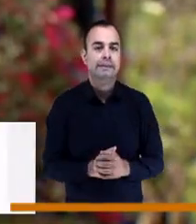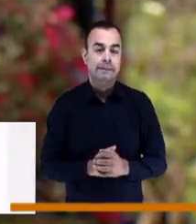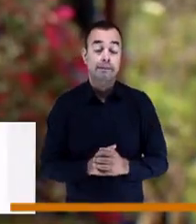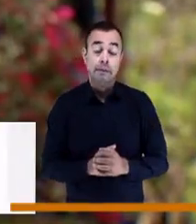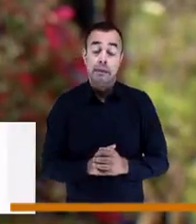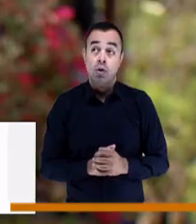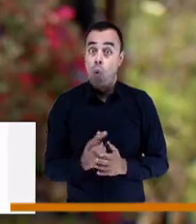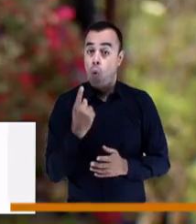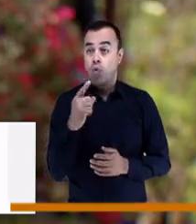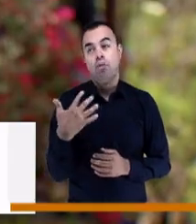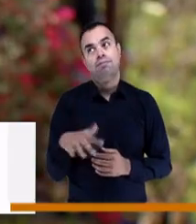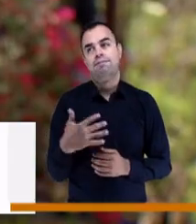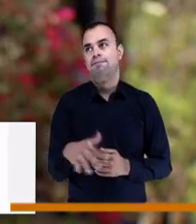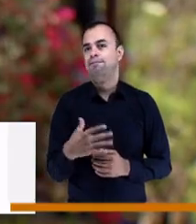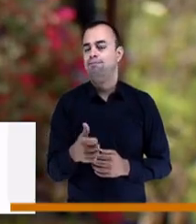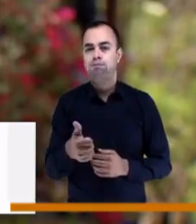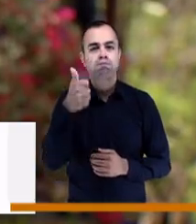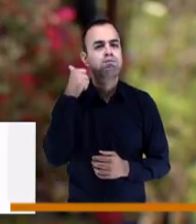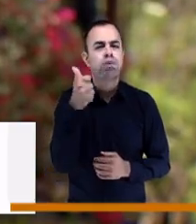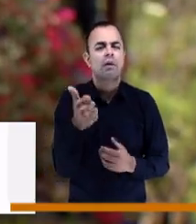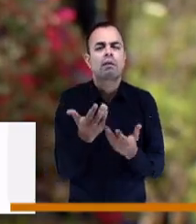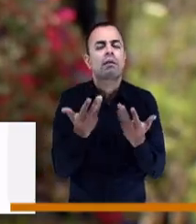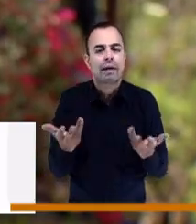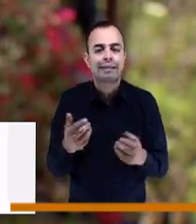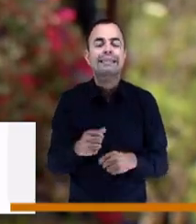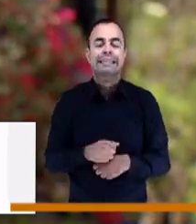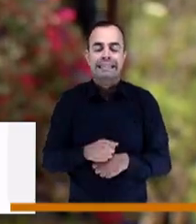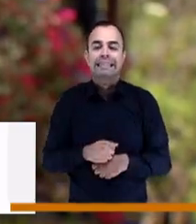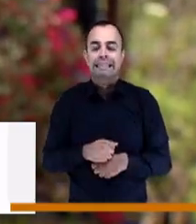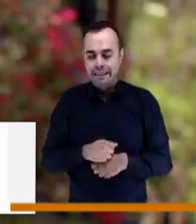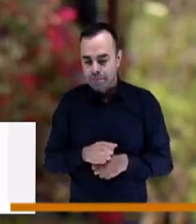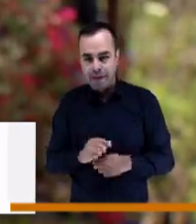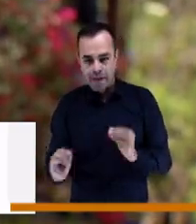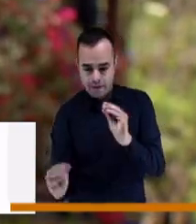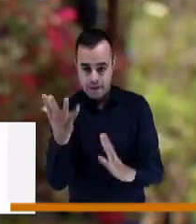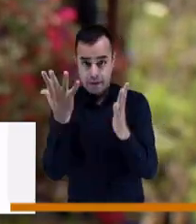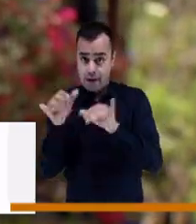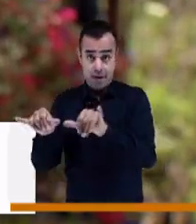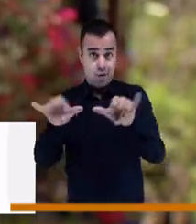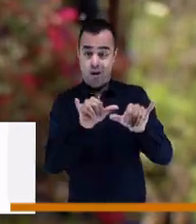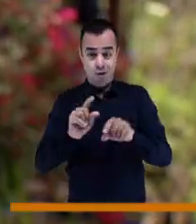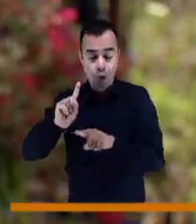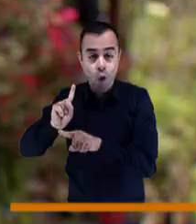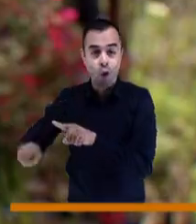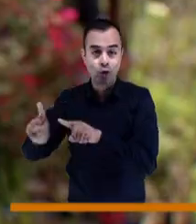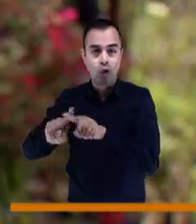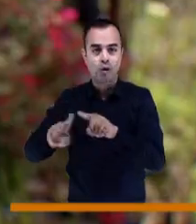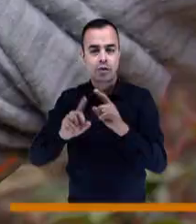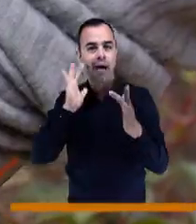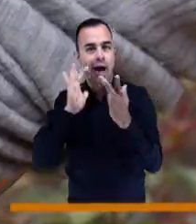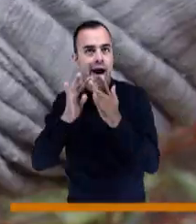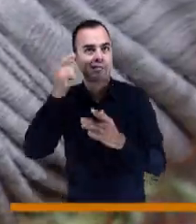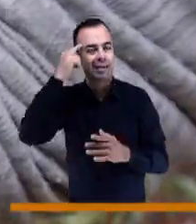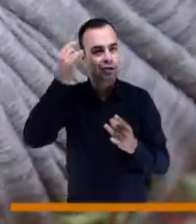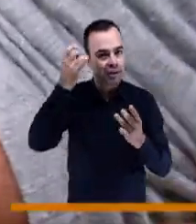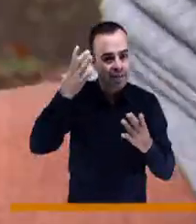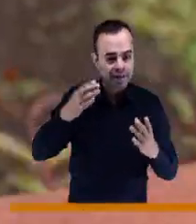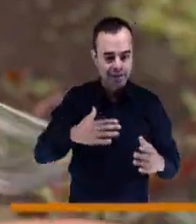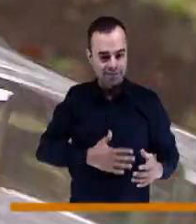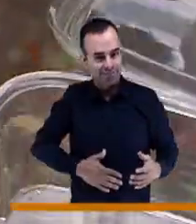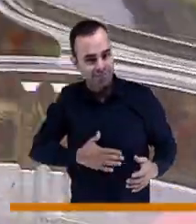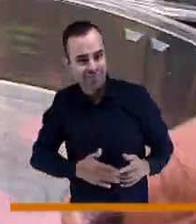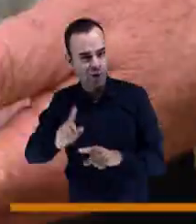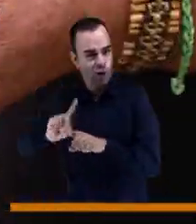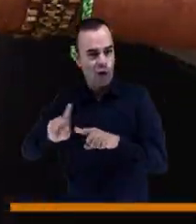pero algo supremamente importante es el conocimiento de cada una de las aromáticas Para qué sirve